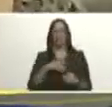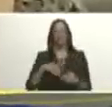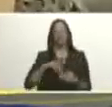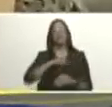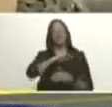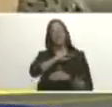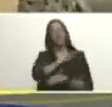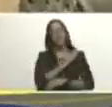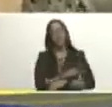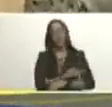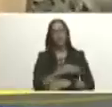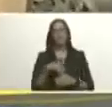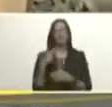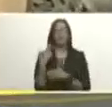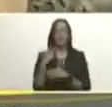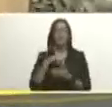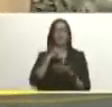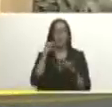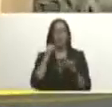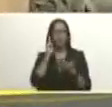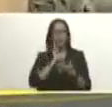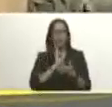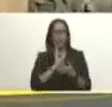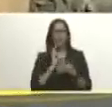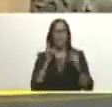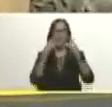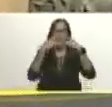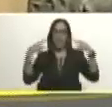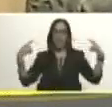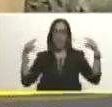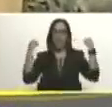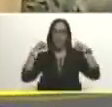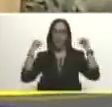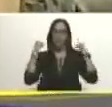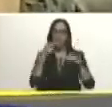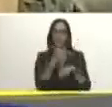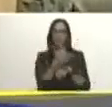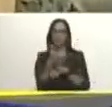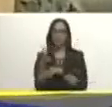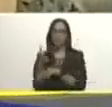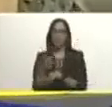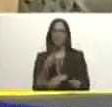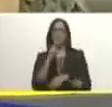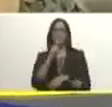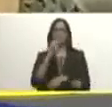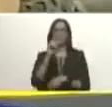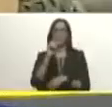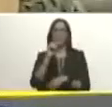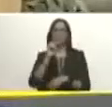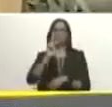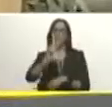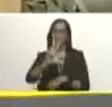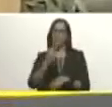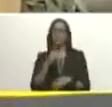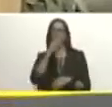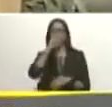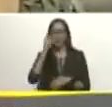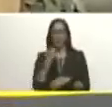Nacional Bolivariana, la carpa de simulador fusil AK-103, justamente en este aniversario